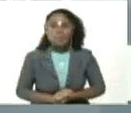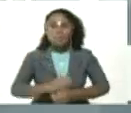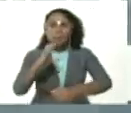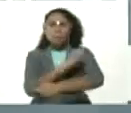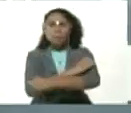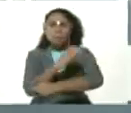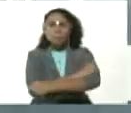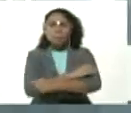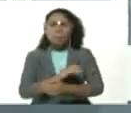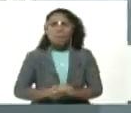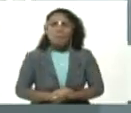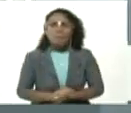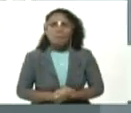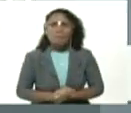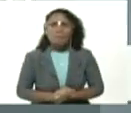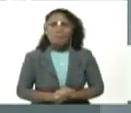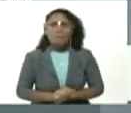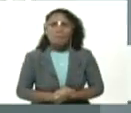Opositores,